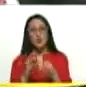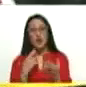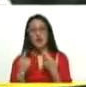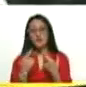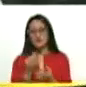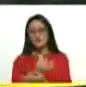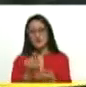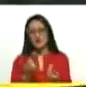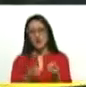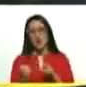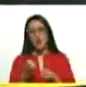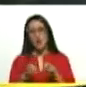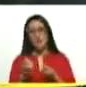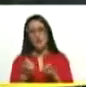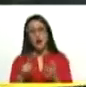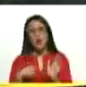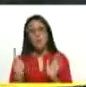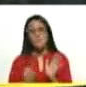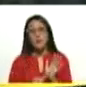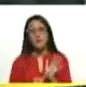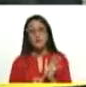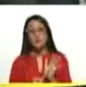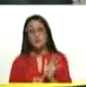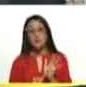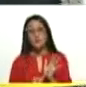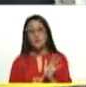relaciones económicas integrales.